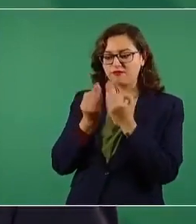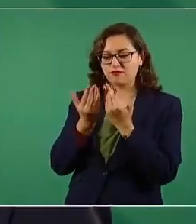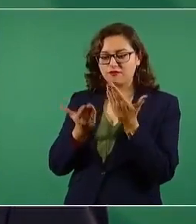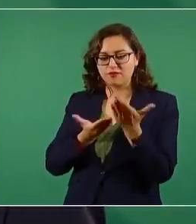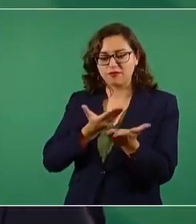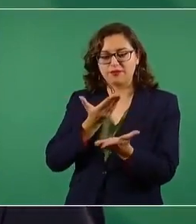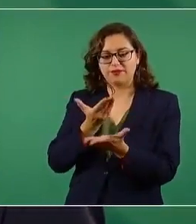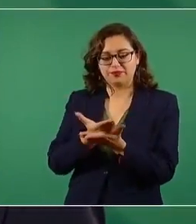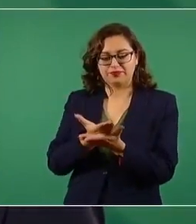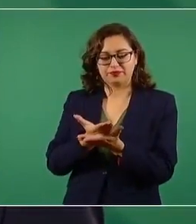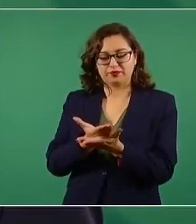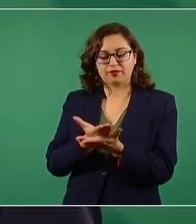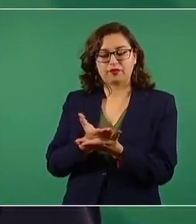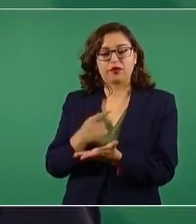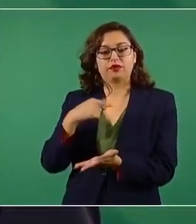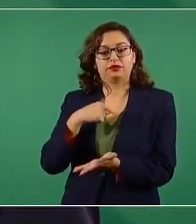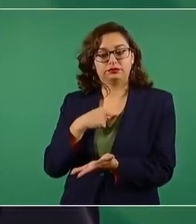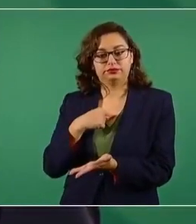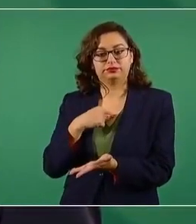un decreto